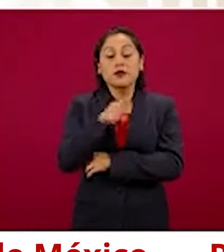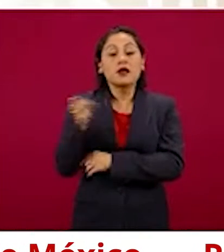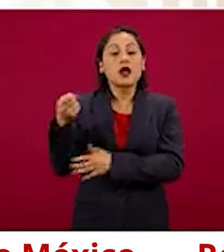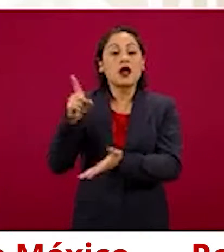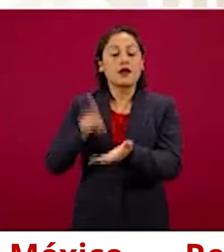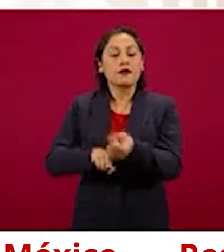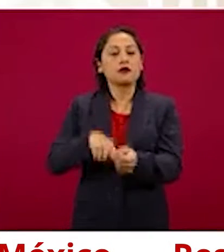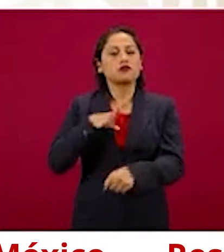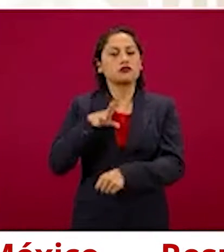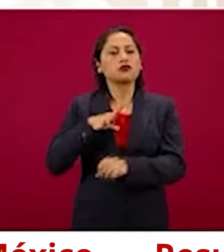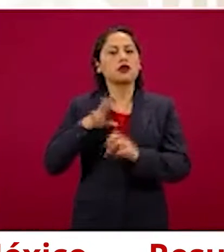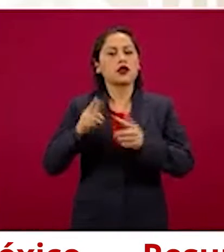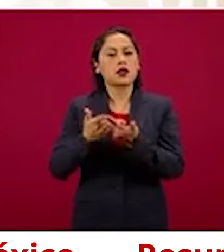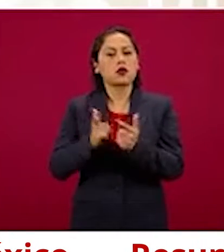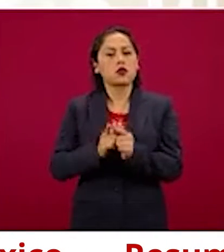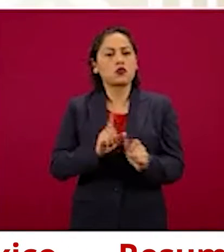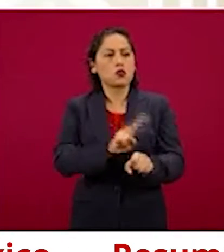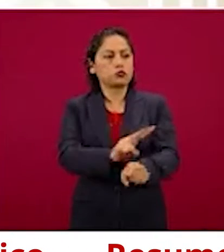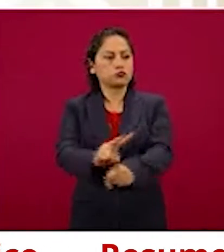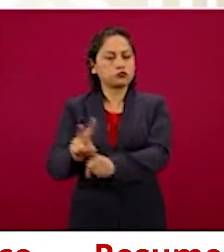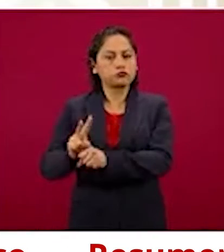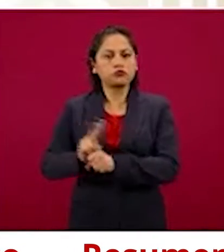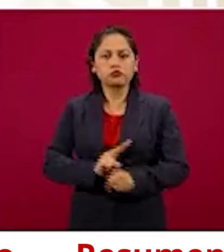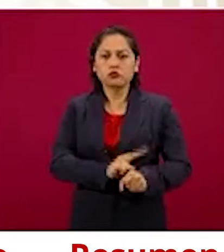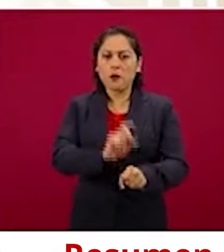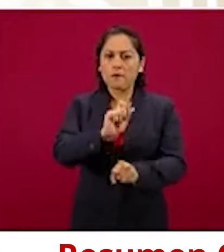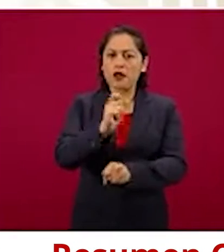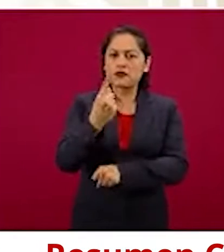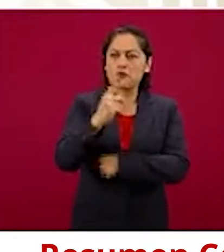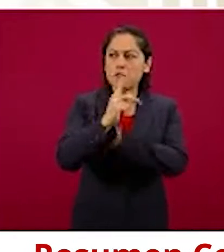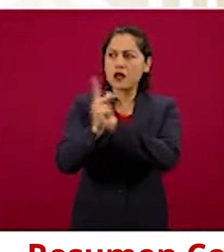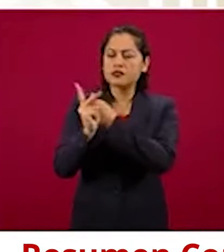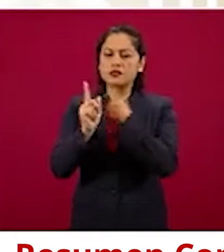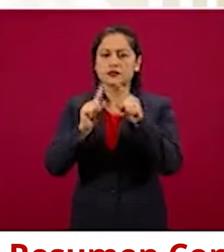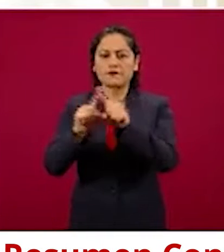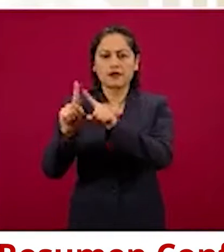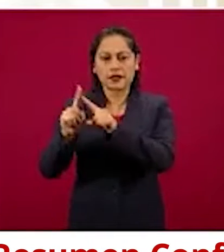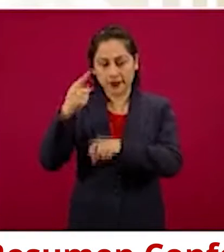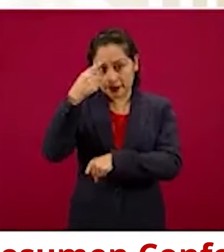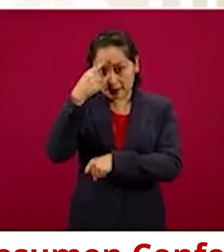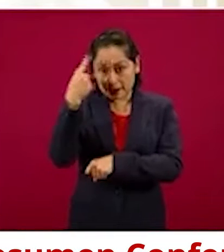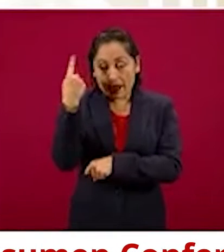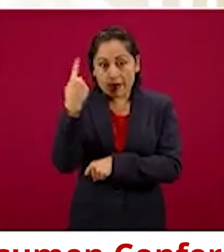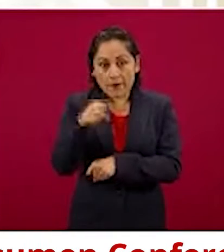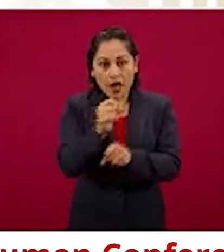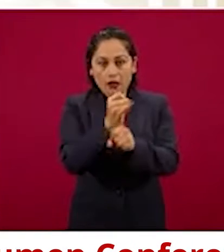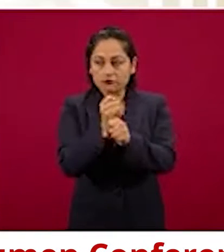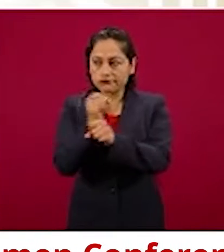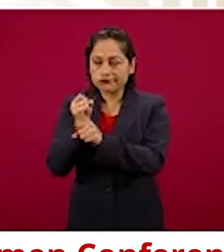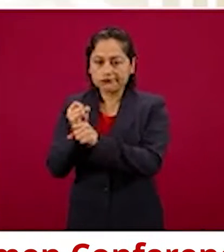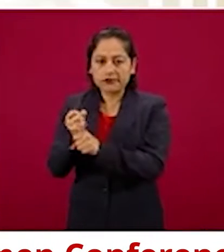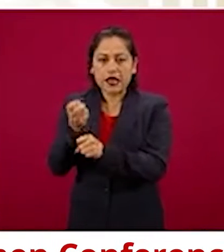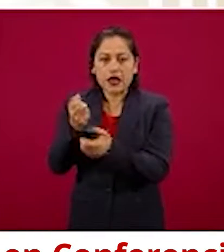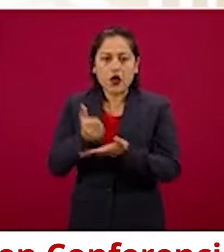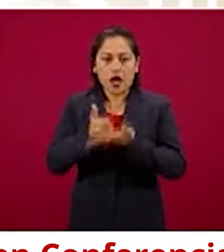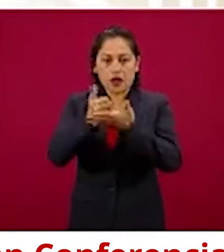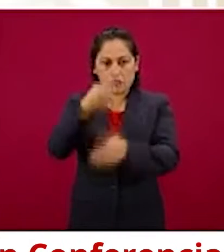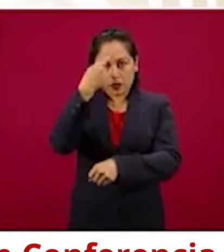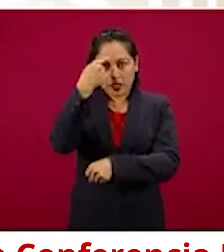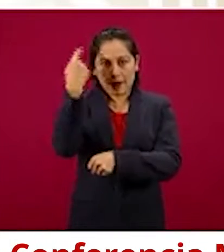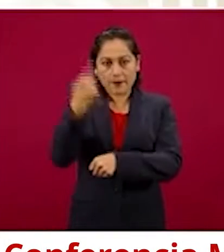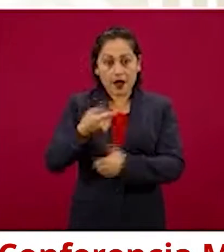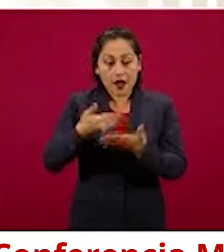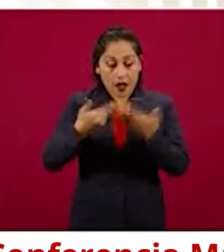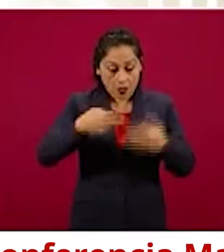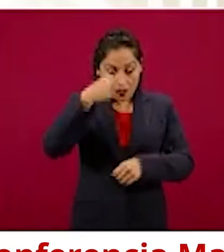precios de medicamentos en 21 países. Esto lo que hace es darle visibilidad hacia el mundo al proceso de compras en México y